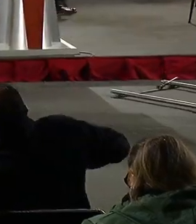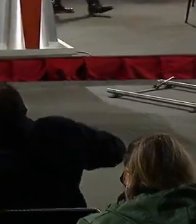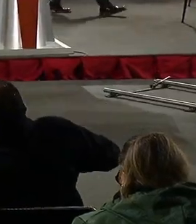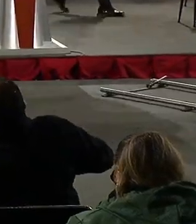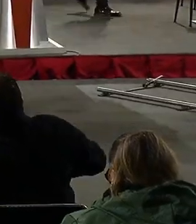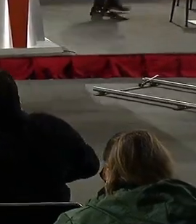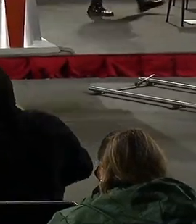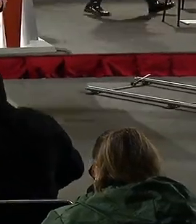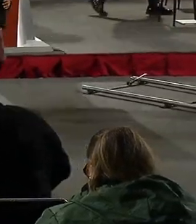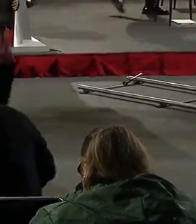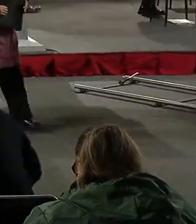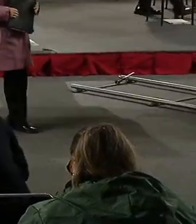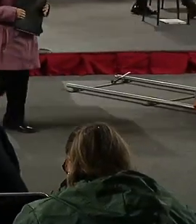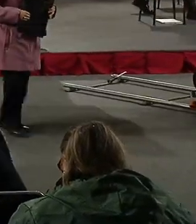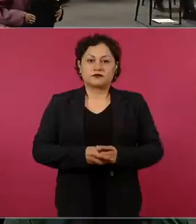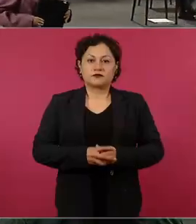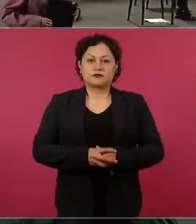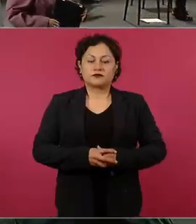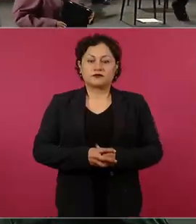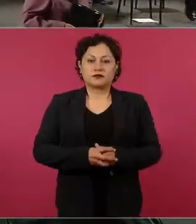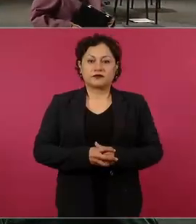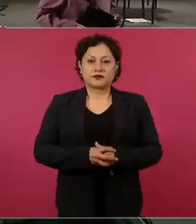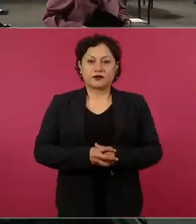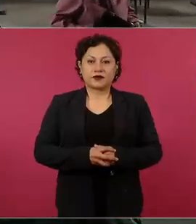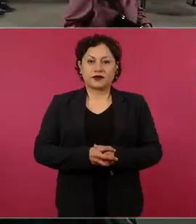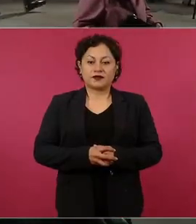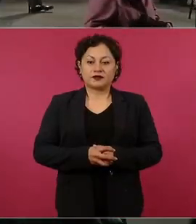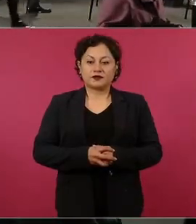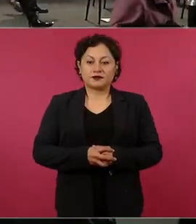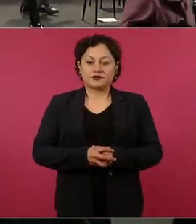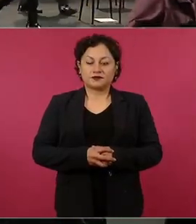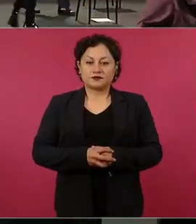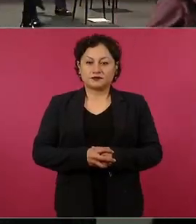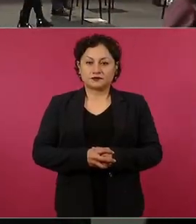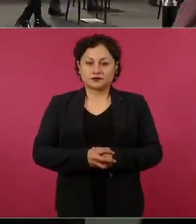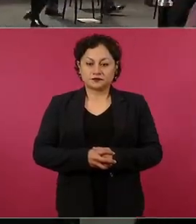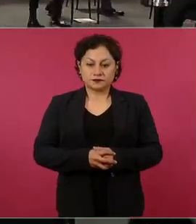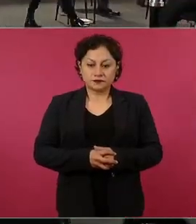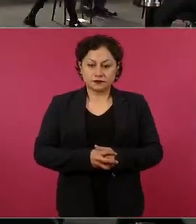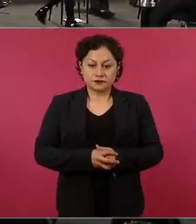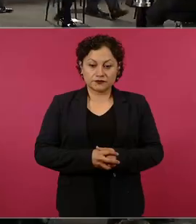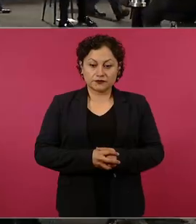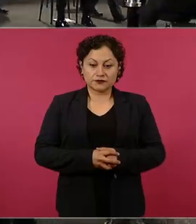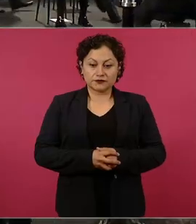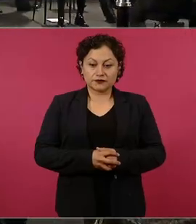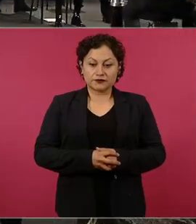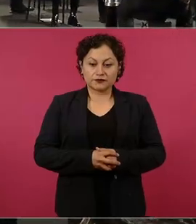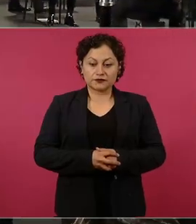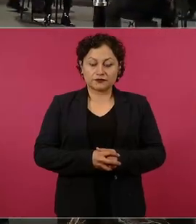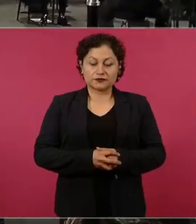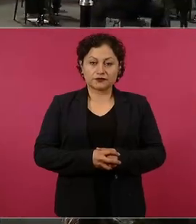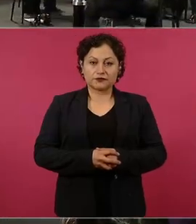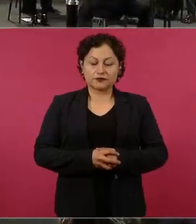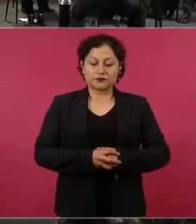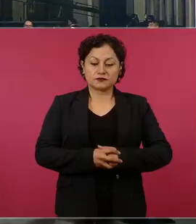Pues es cuanto, presidente. Muchas gracias a ustedes. Muchas gracias. Muchas